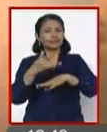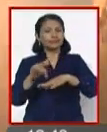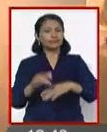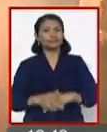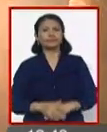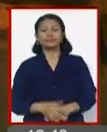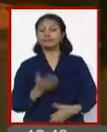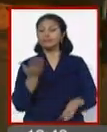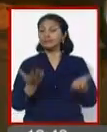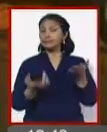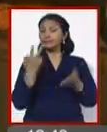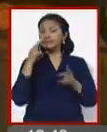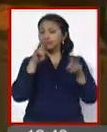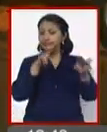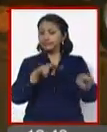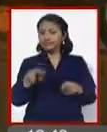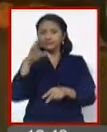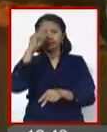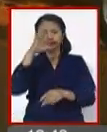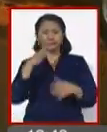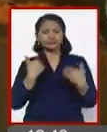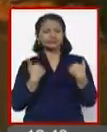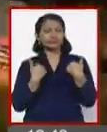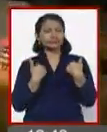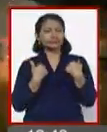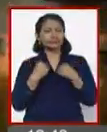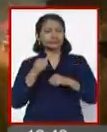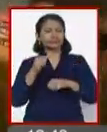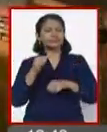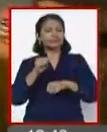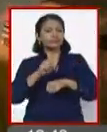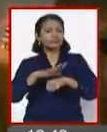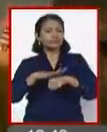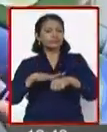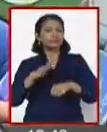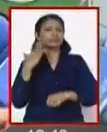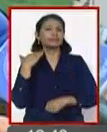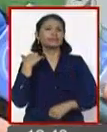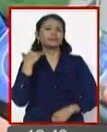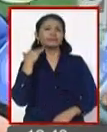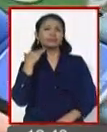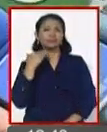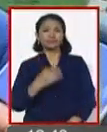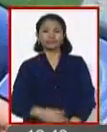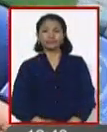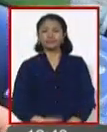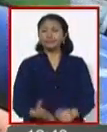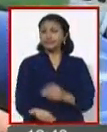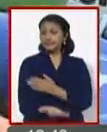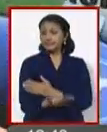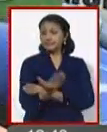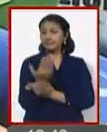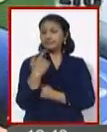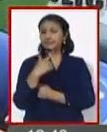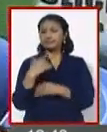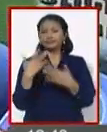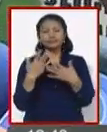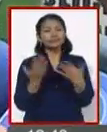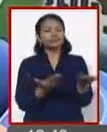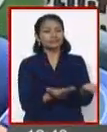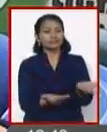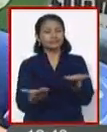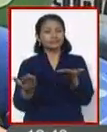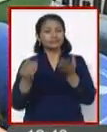A vistas preliminares se pudo observar que el occiso presentaba una herida cortante en el cuello. En horas de la madrugada se ha hecho